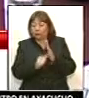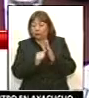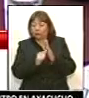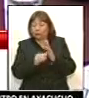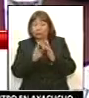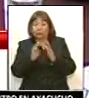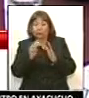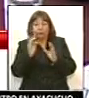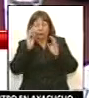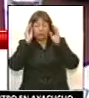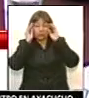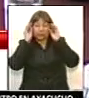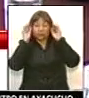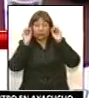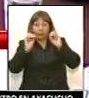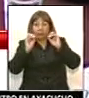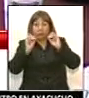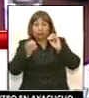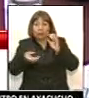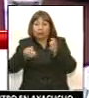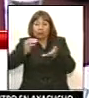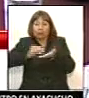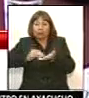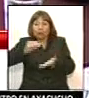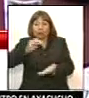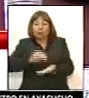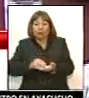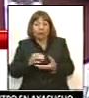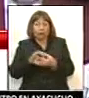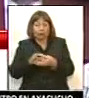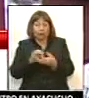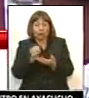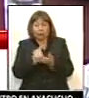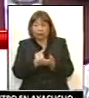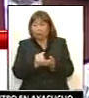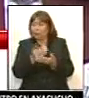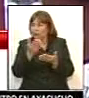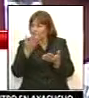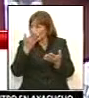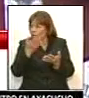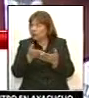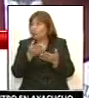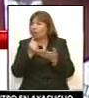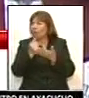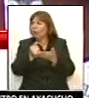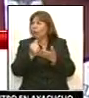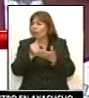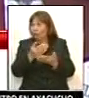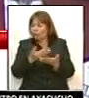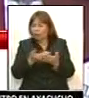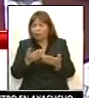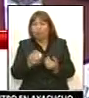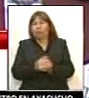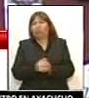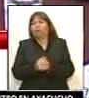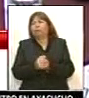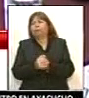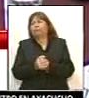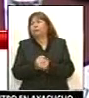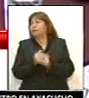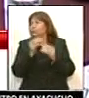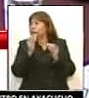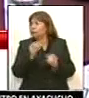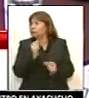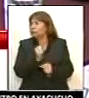detectar oportunidades de aumentar la cooperación. Es con propósitos de cooperación. Y por supuesto que hay que